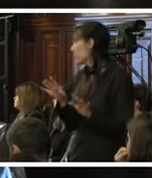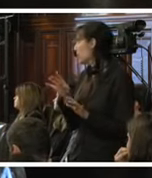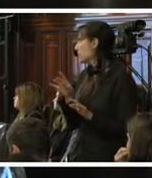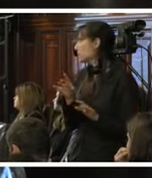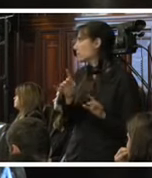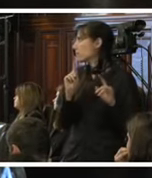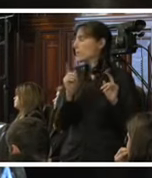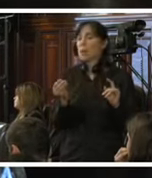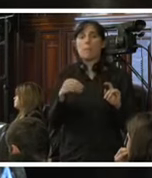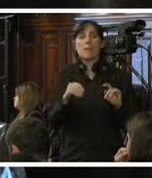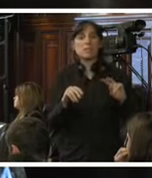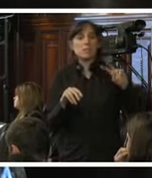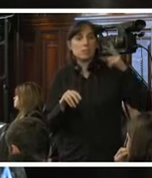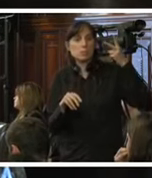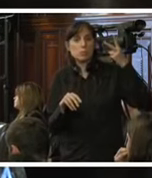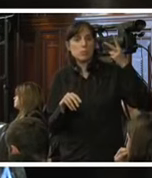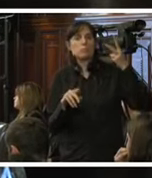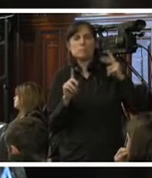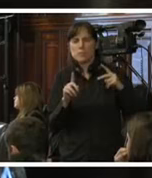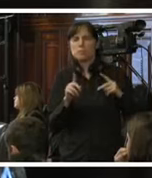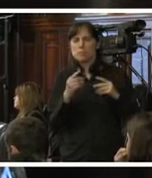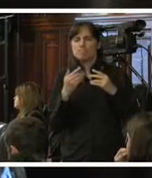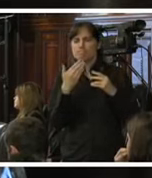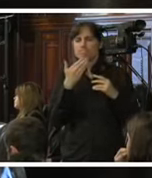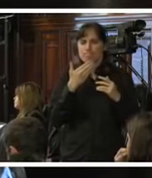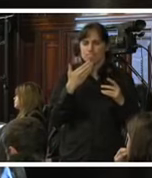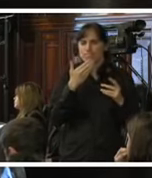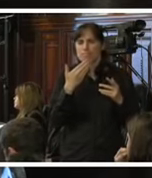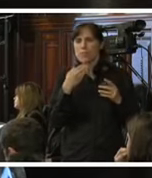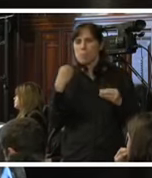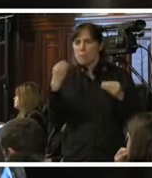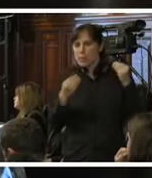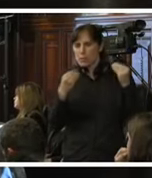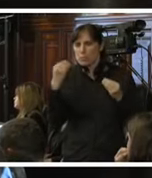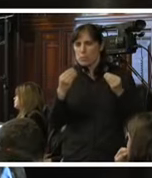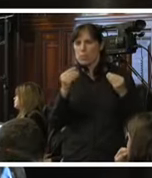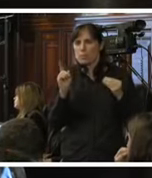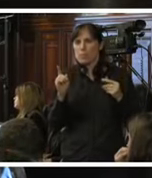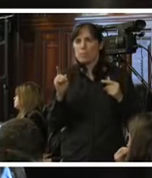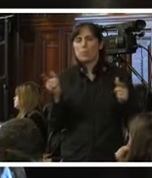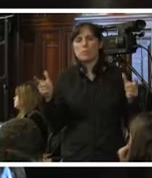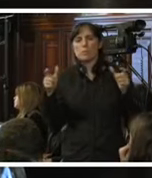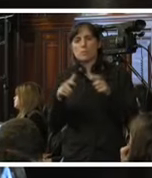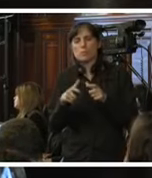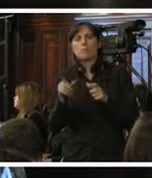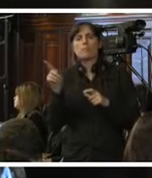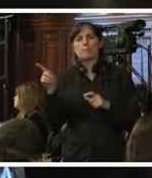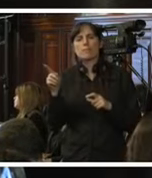Y segundo, pues tengo la misma inquietud que ya planteaba el comisionado Vanucchi. En el caso